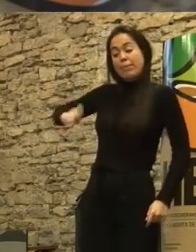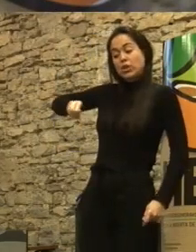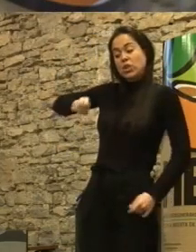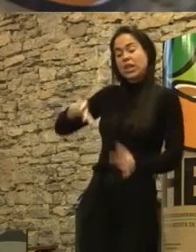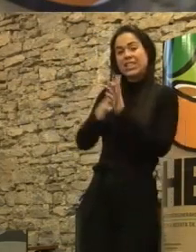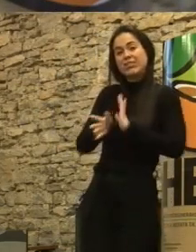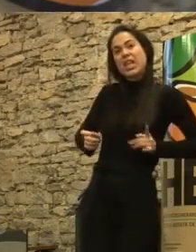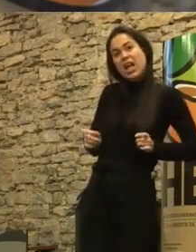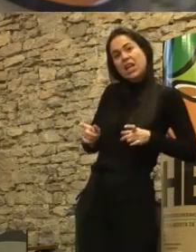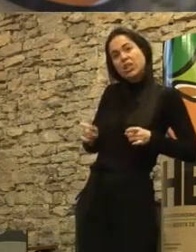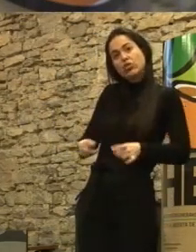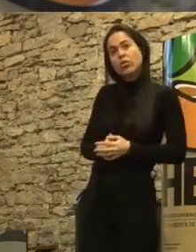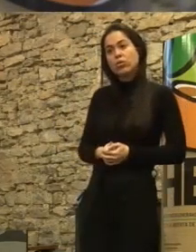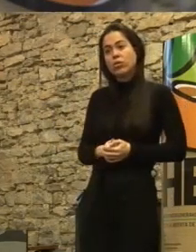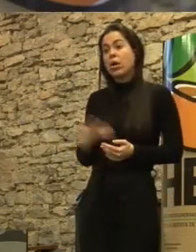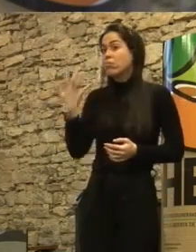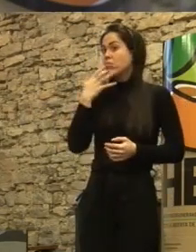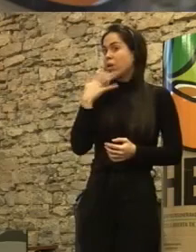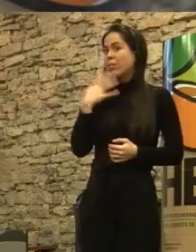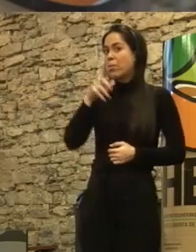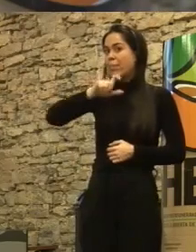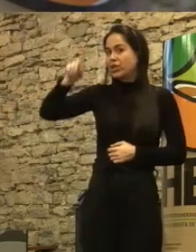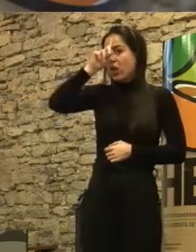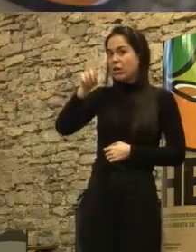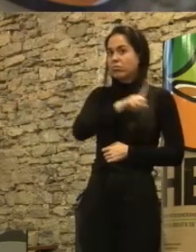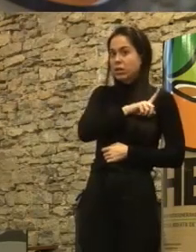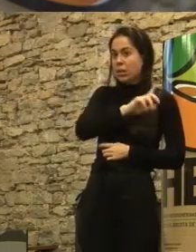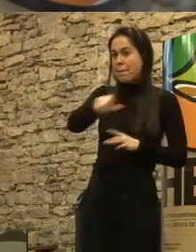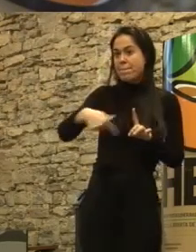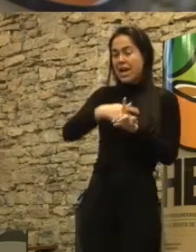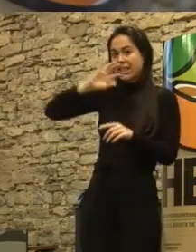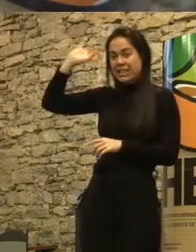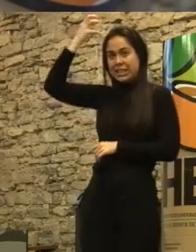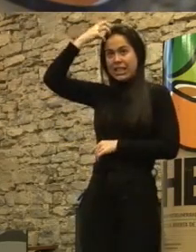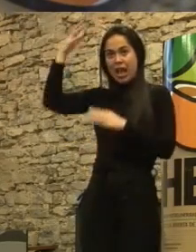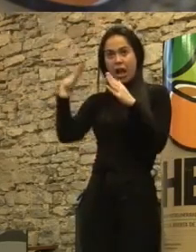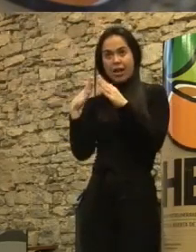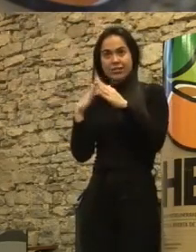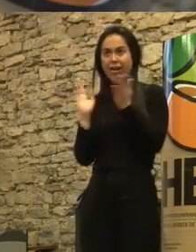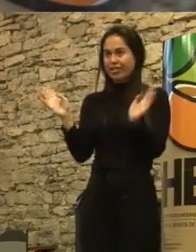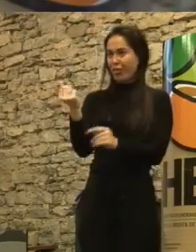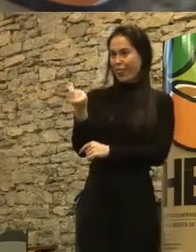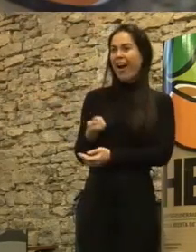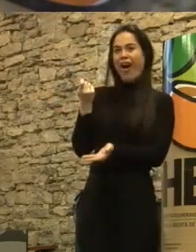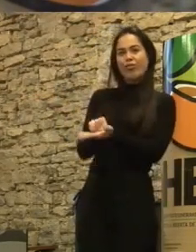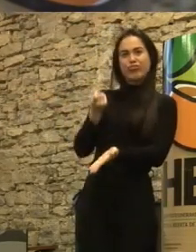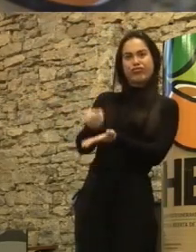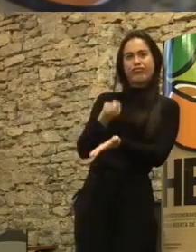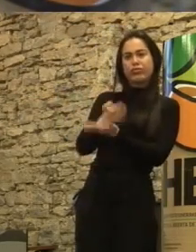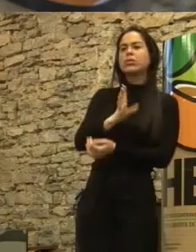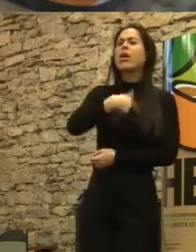Para el Ejército o para la Casa Real, son presupuestos para la Casa Real o para esto. Nosotros también queremos